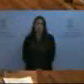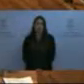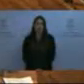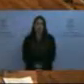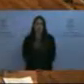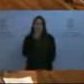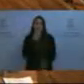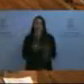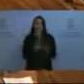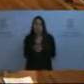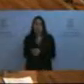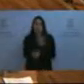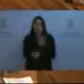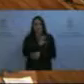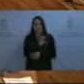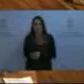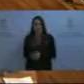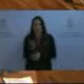Buenos días, señorías.